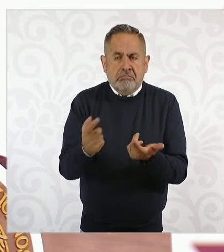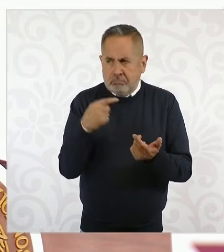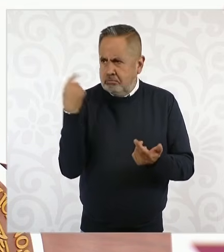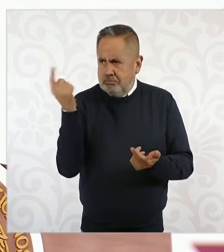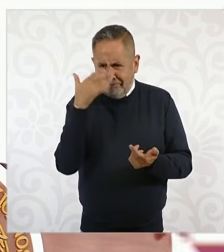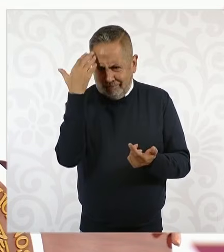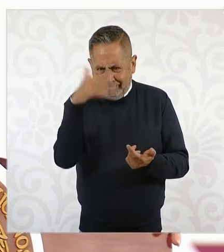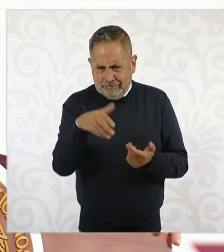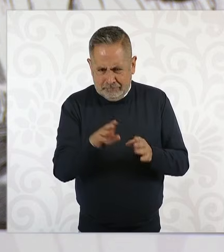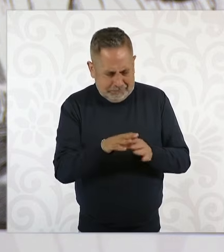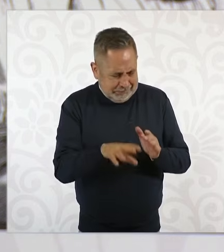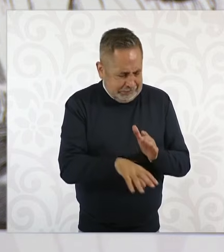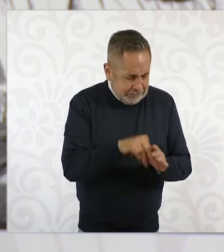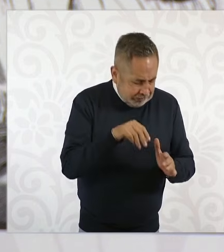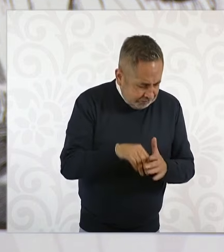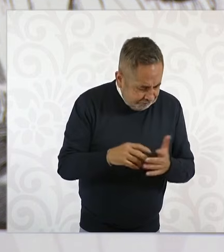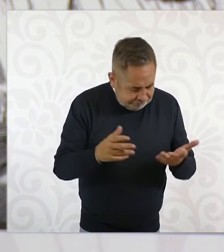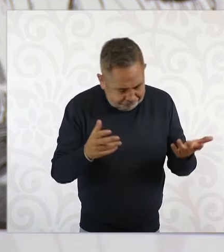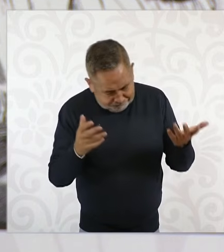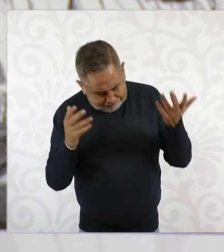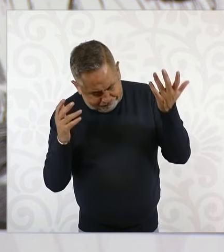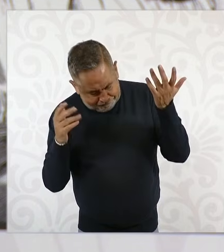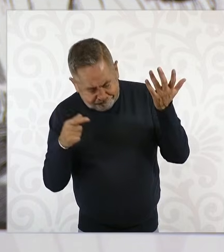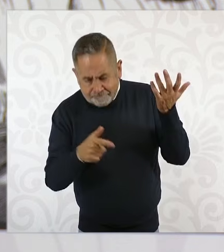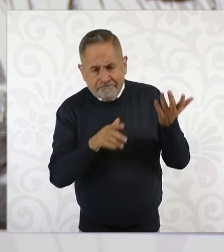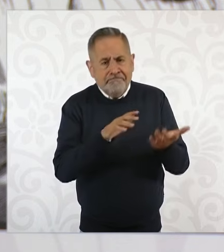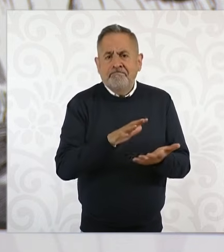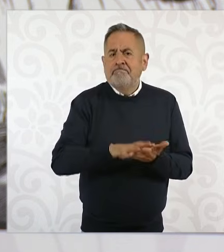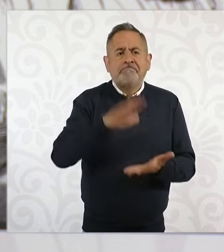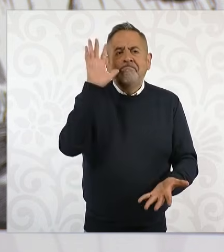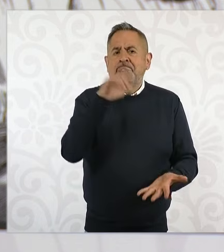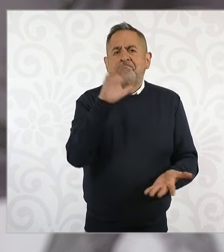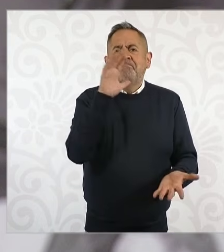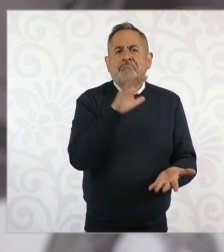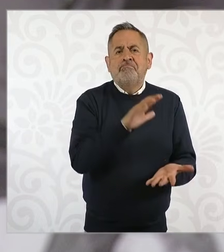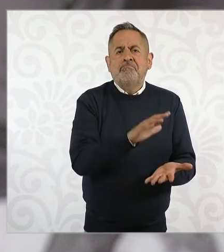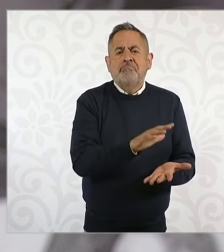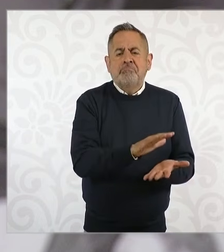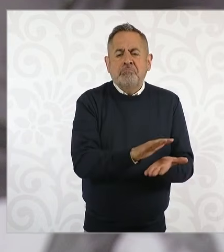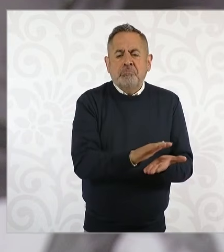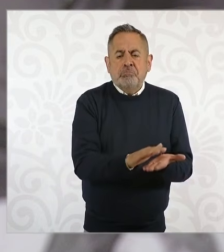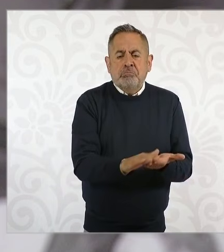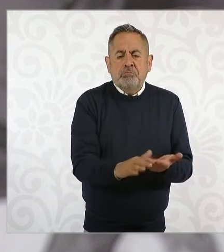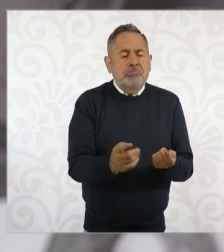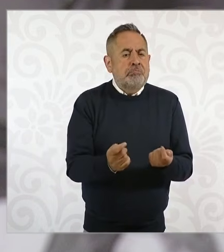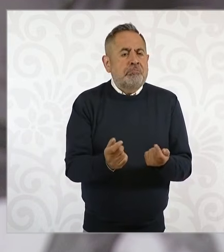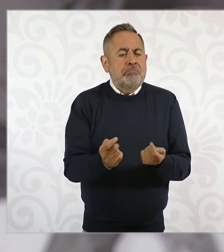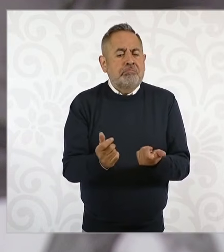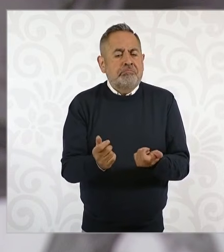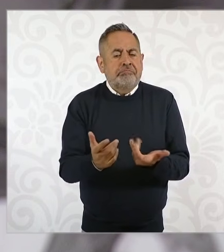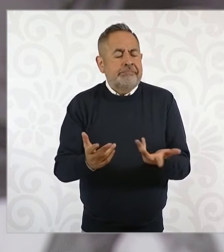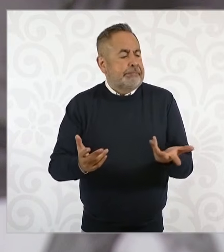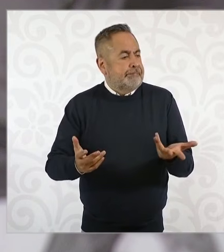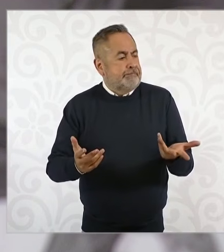sino sencillamente porque se acabaron la mayor parte del petróleo de este yacimiento. Podrían haber